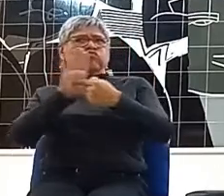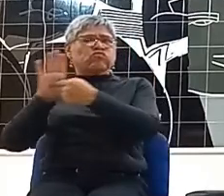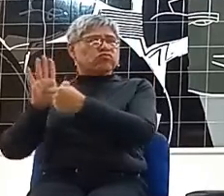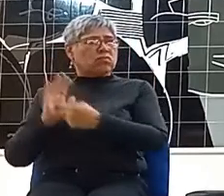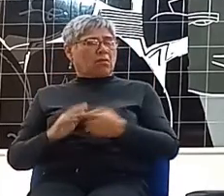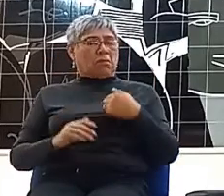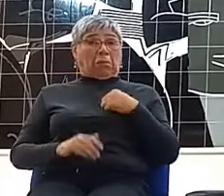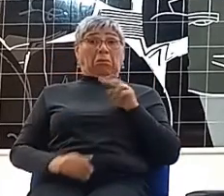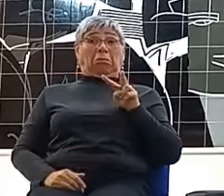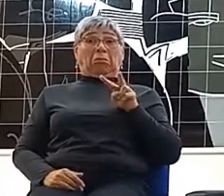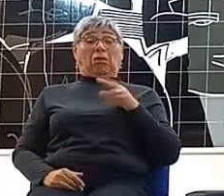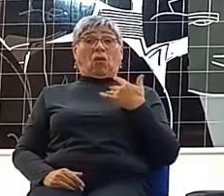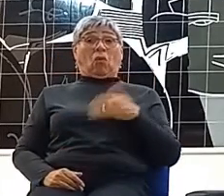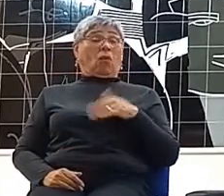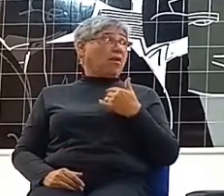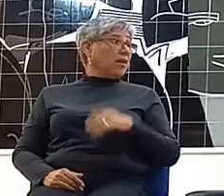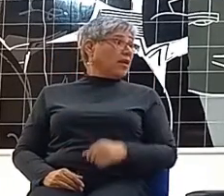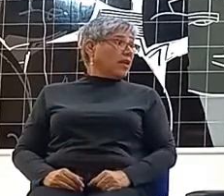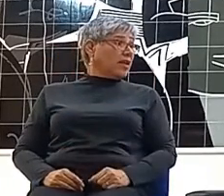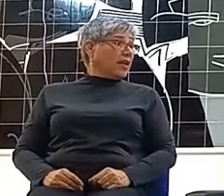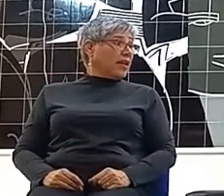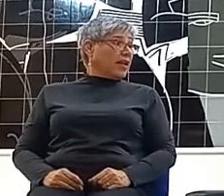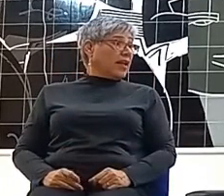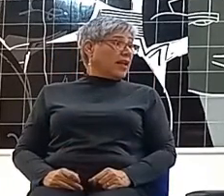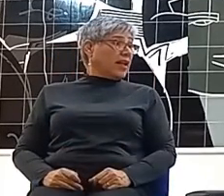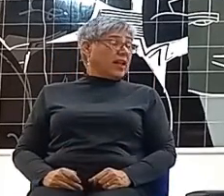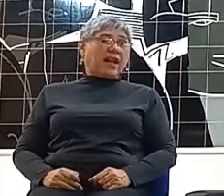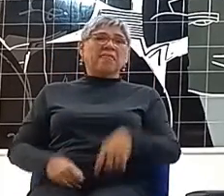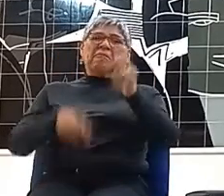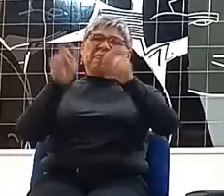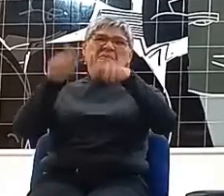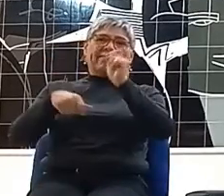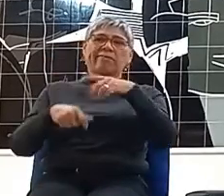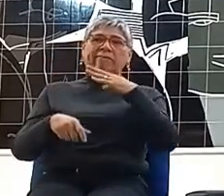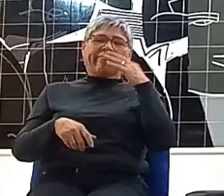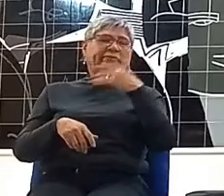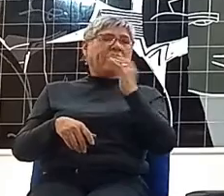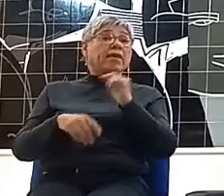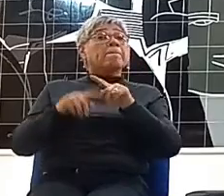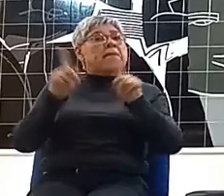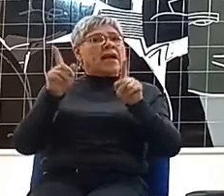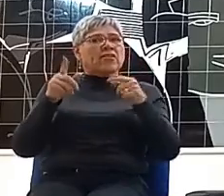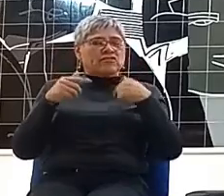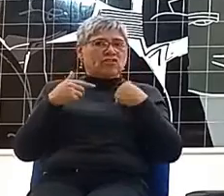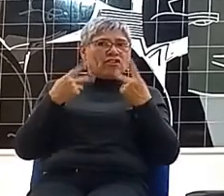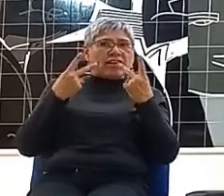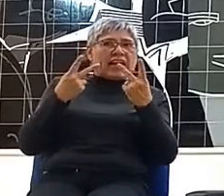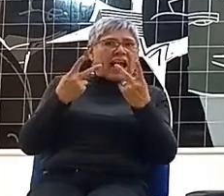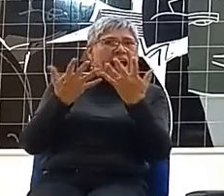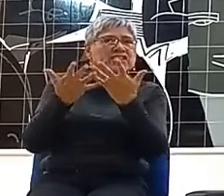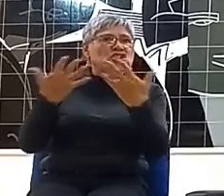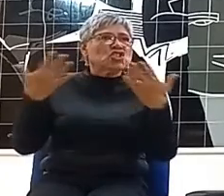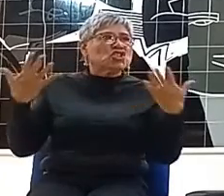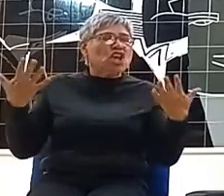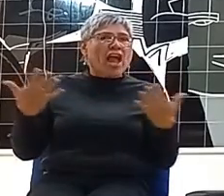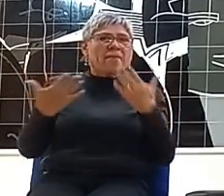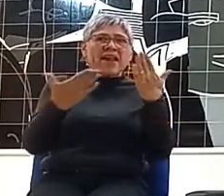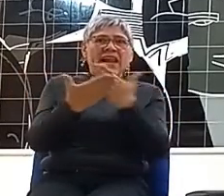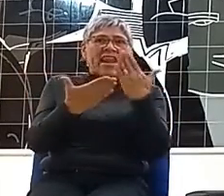literarios, ¿sí? Chévere, pues, que aunque la gente no comprara, pero que viera que eso es que el objeto